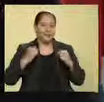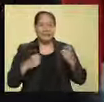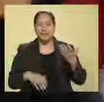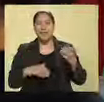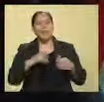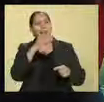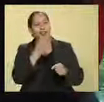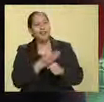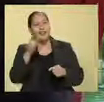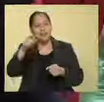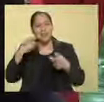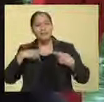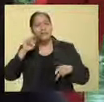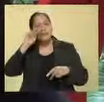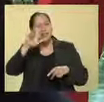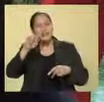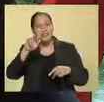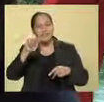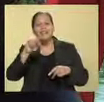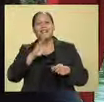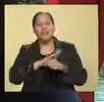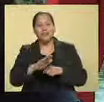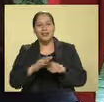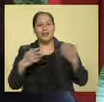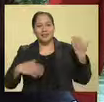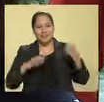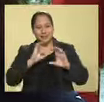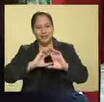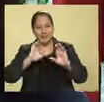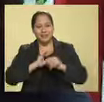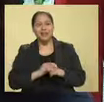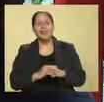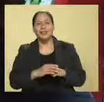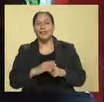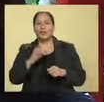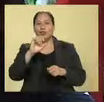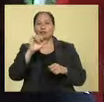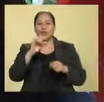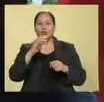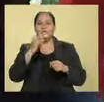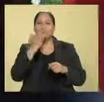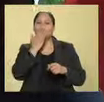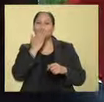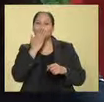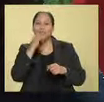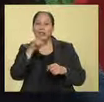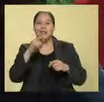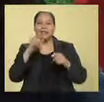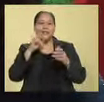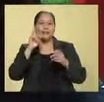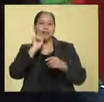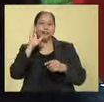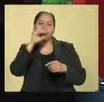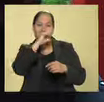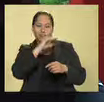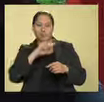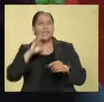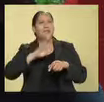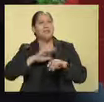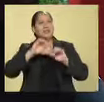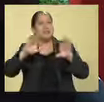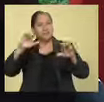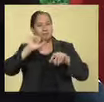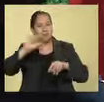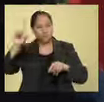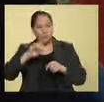gustaría cantarle a nuestro público de tus ciudades? Pues el son de la negra, el son más reconocido mundialmente por el